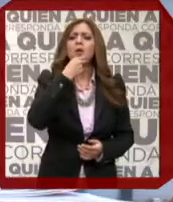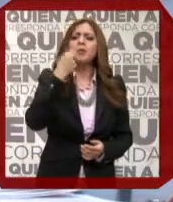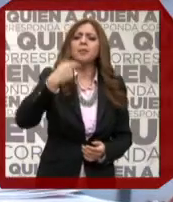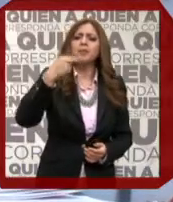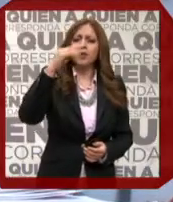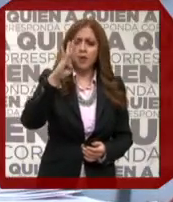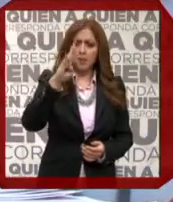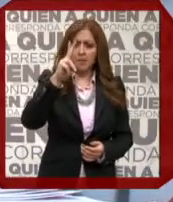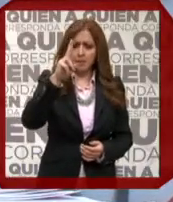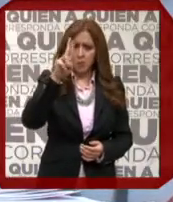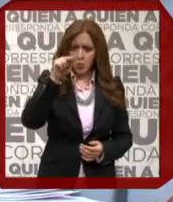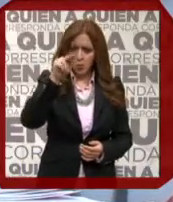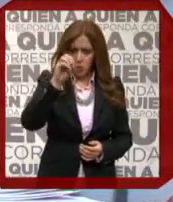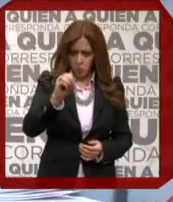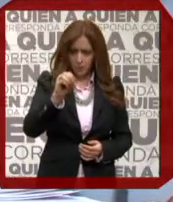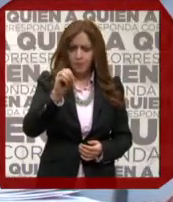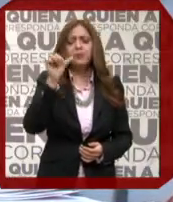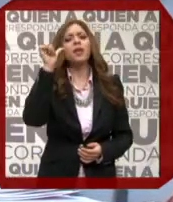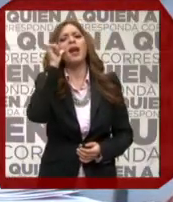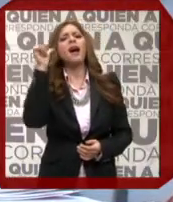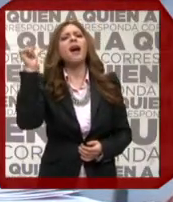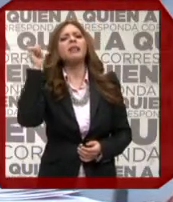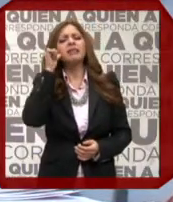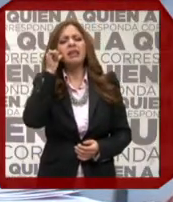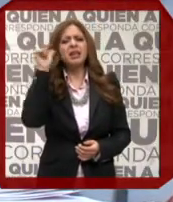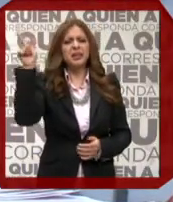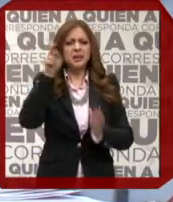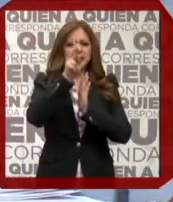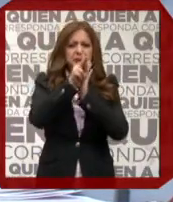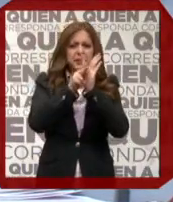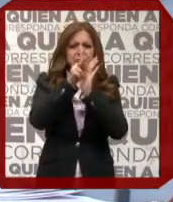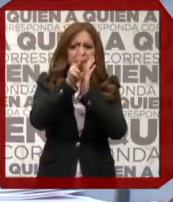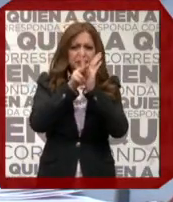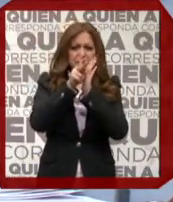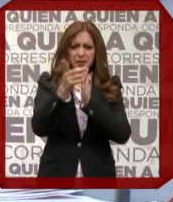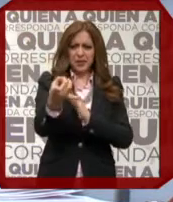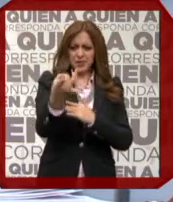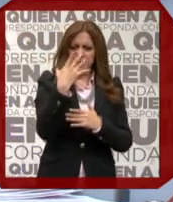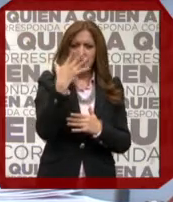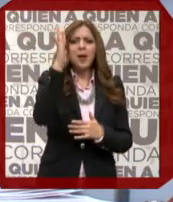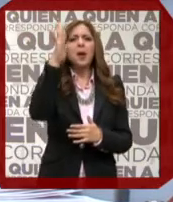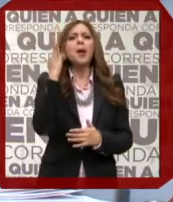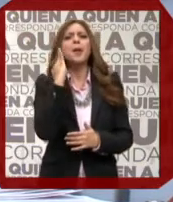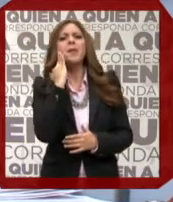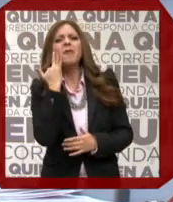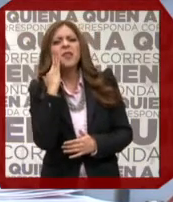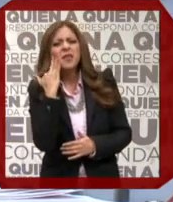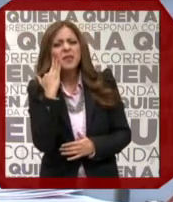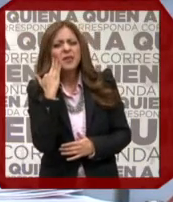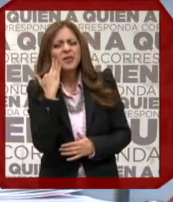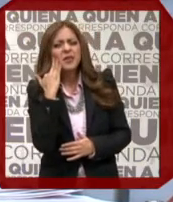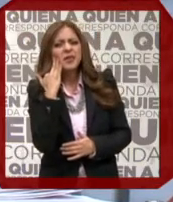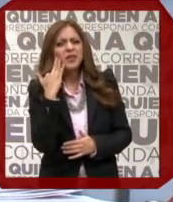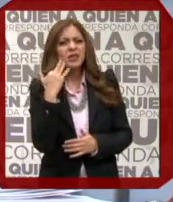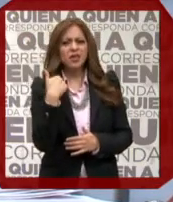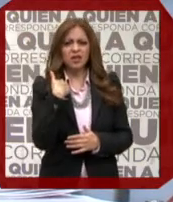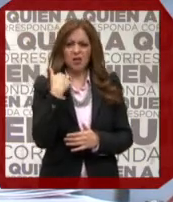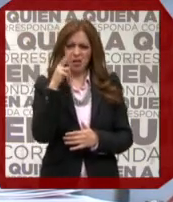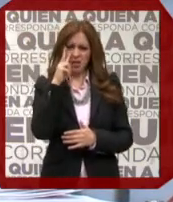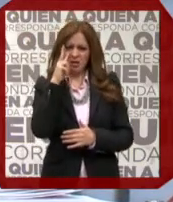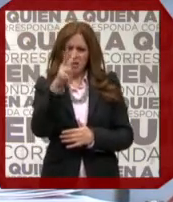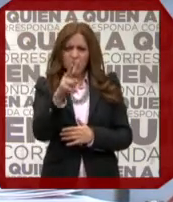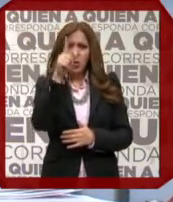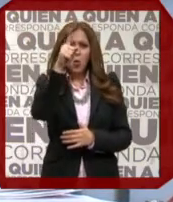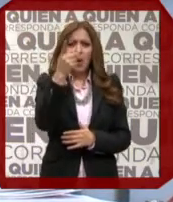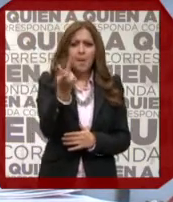Ayer me mandaron un video por Facebook donde me encuentro el maltrato